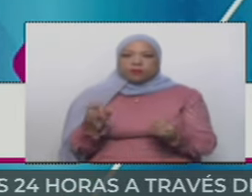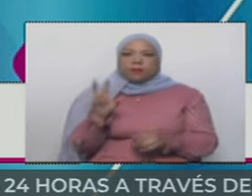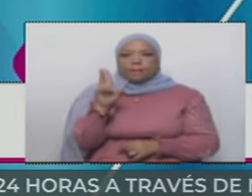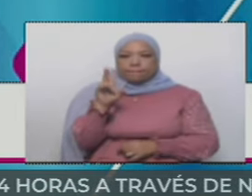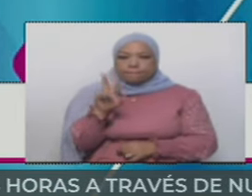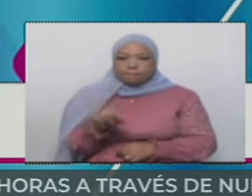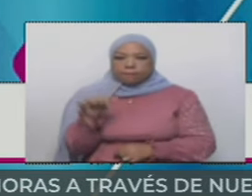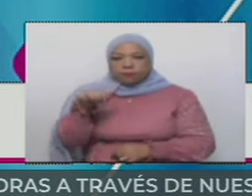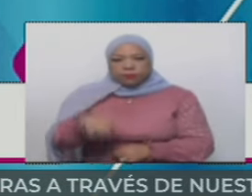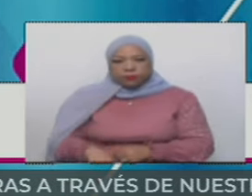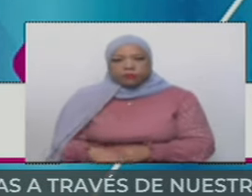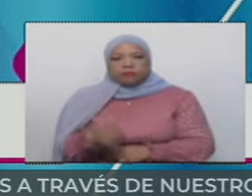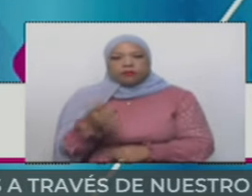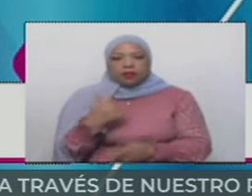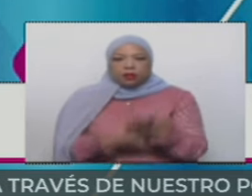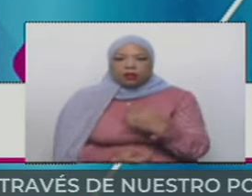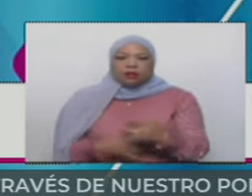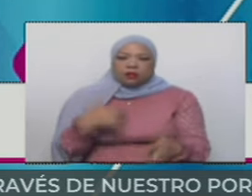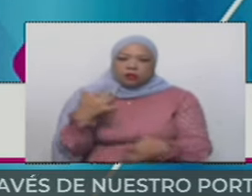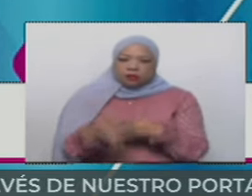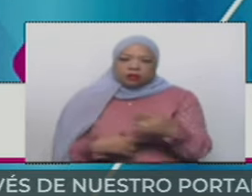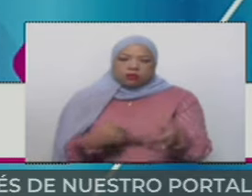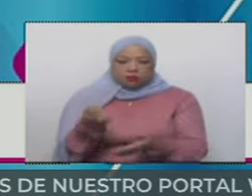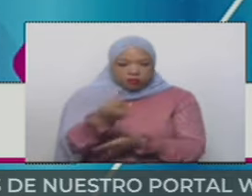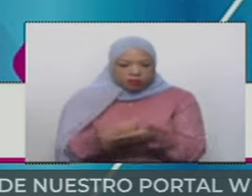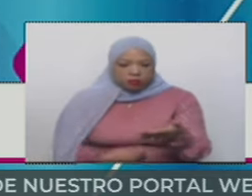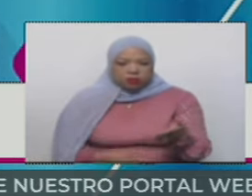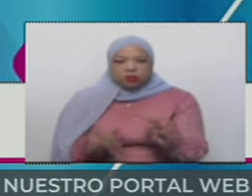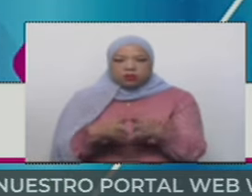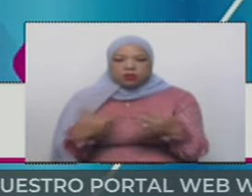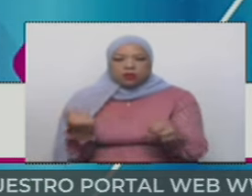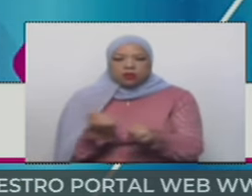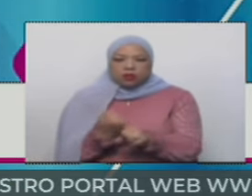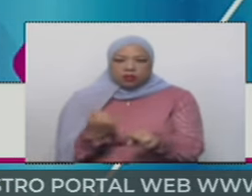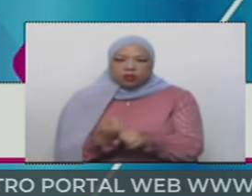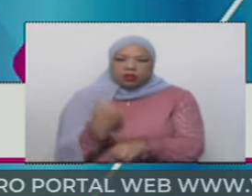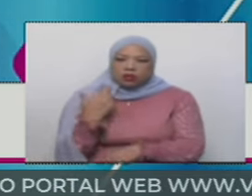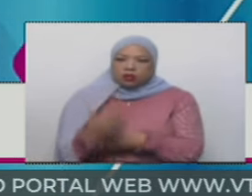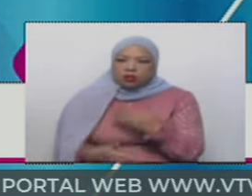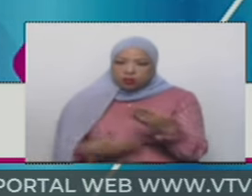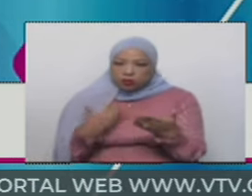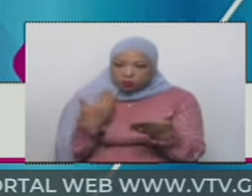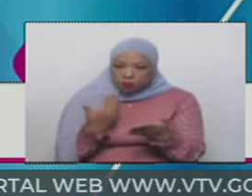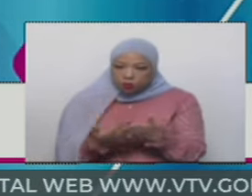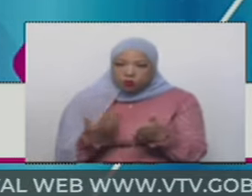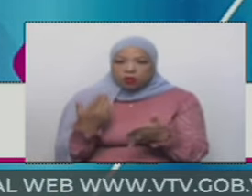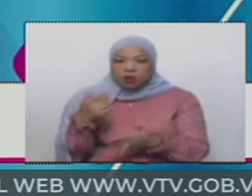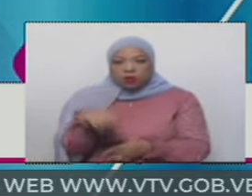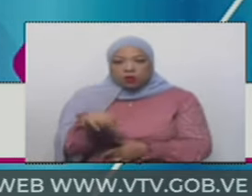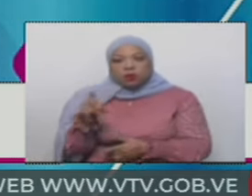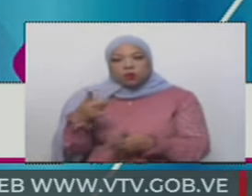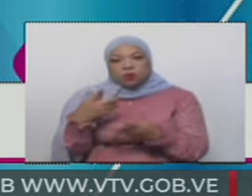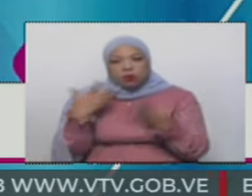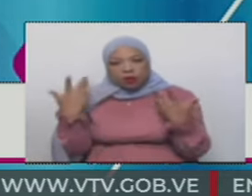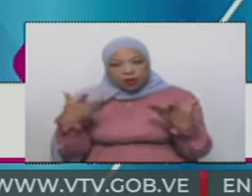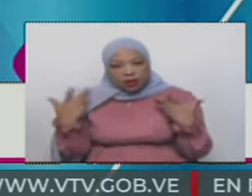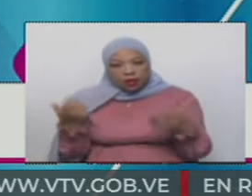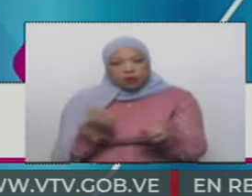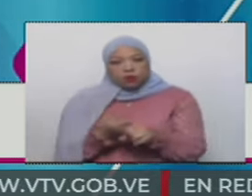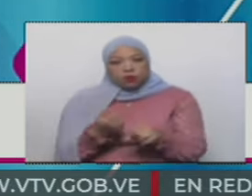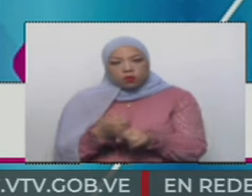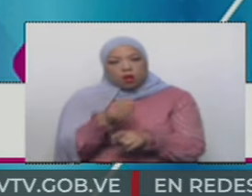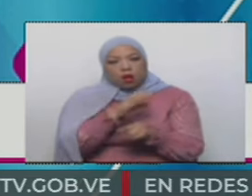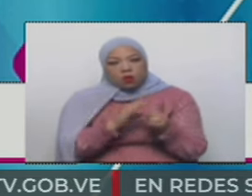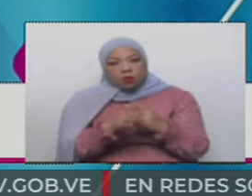estaban aquí en las diferentes actividades, firmando libros, presentando libros, y bueno, una alegría total. La